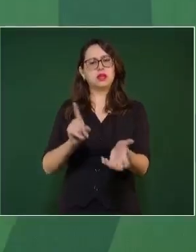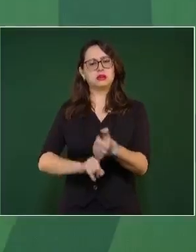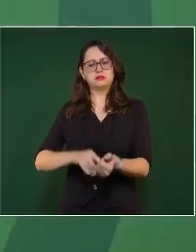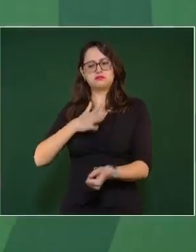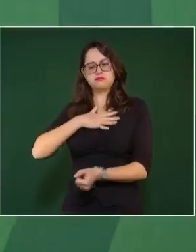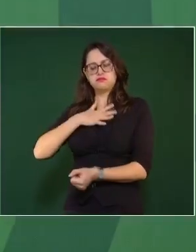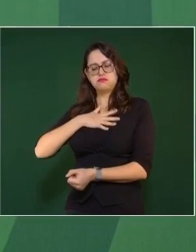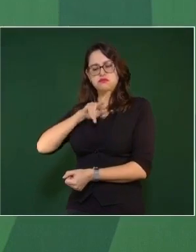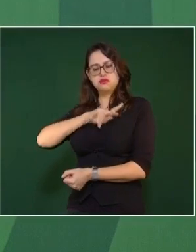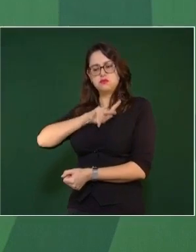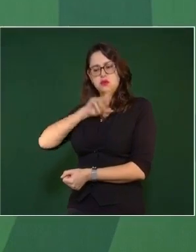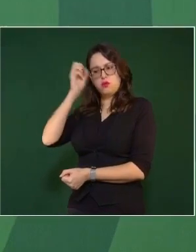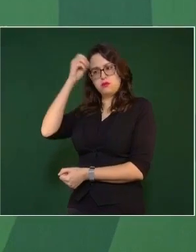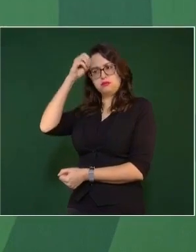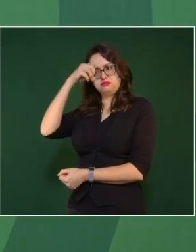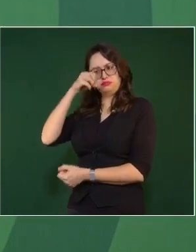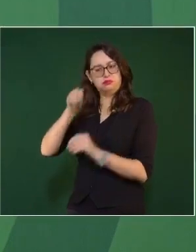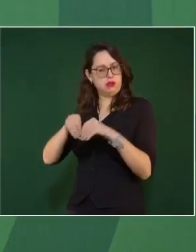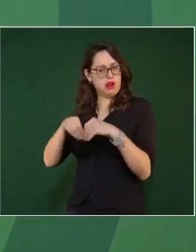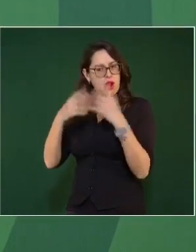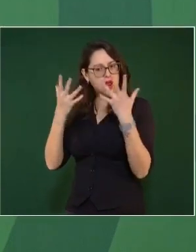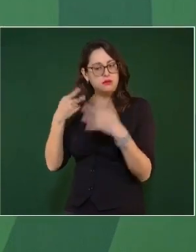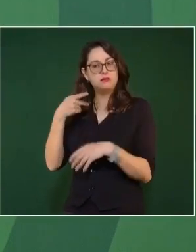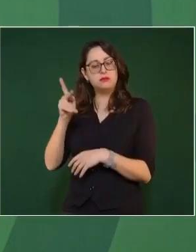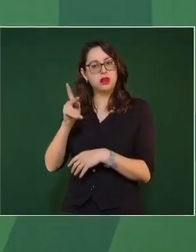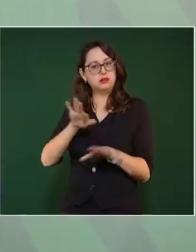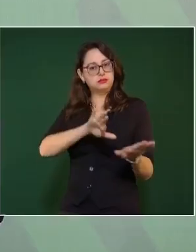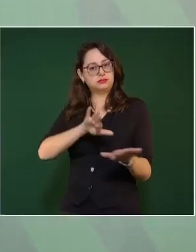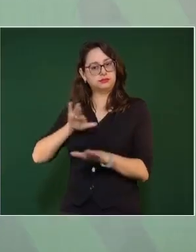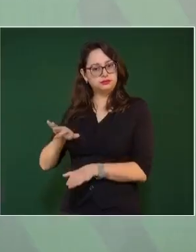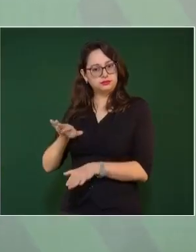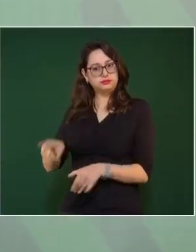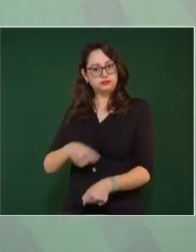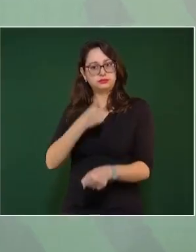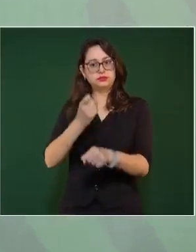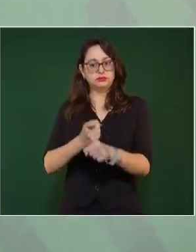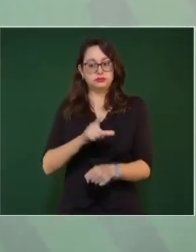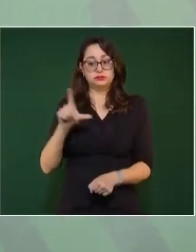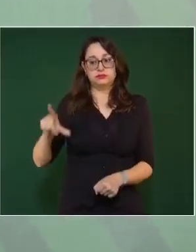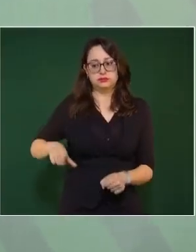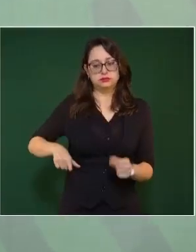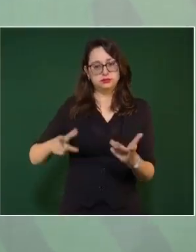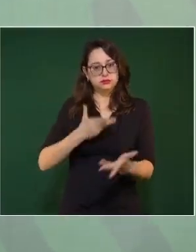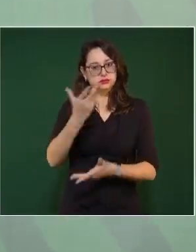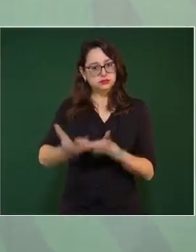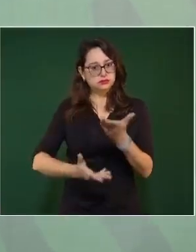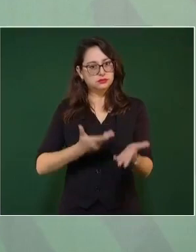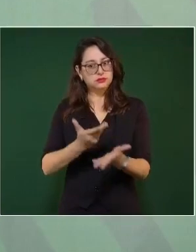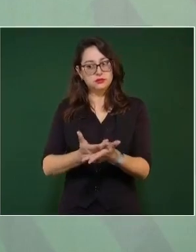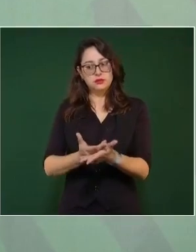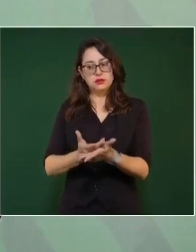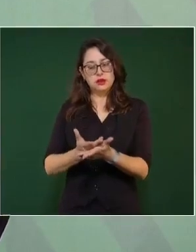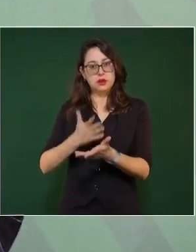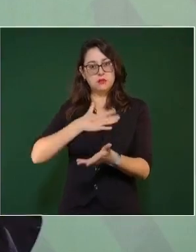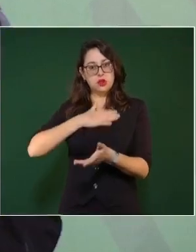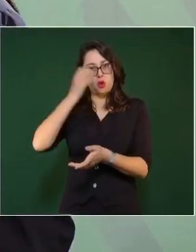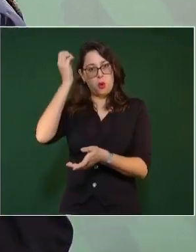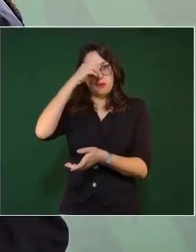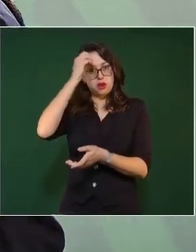preferencias, pero si somos servidores públicos, no podemos